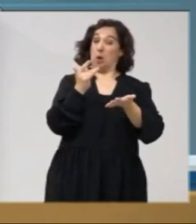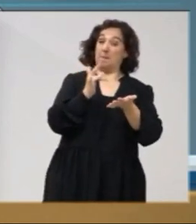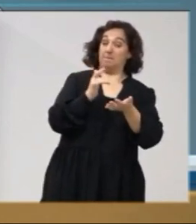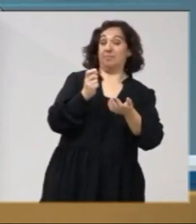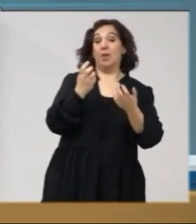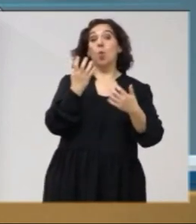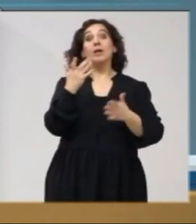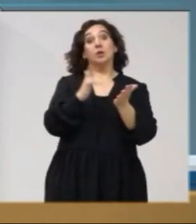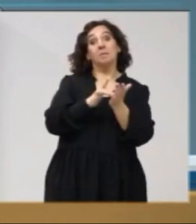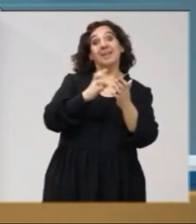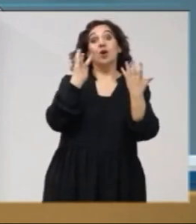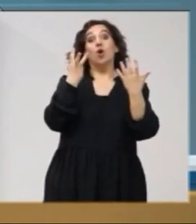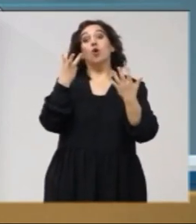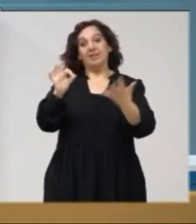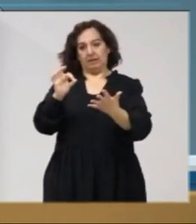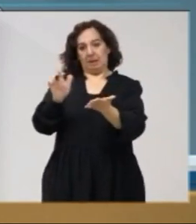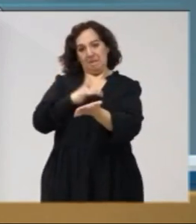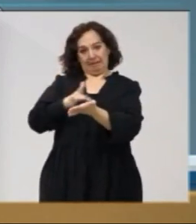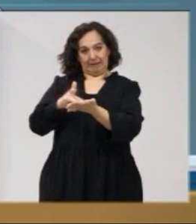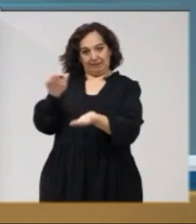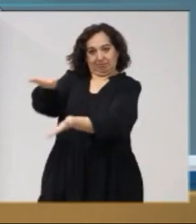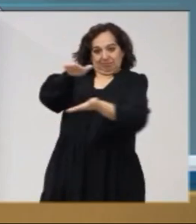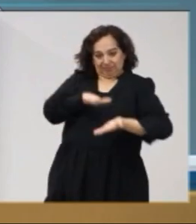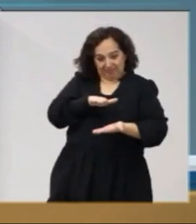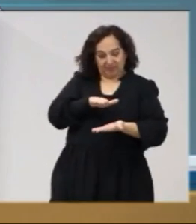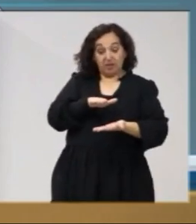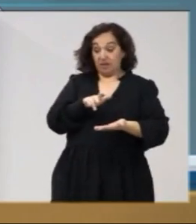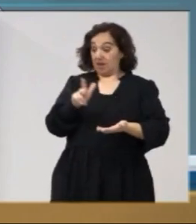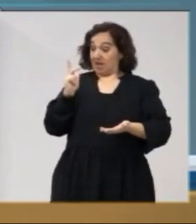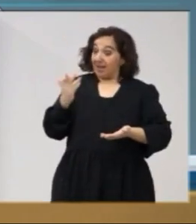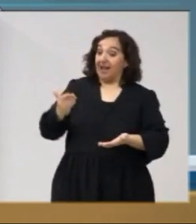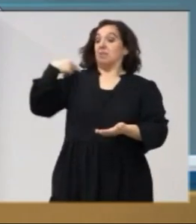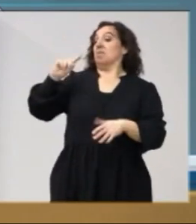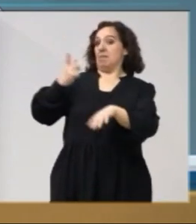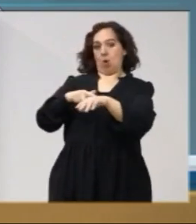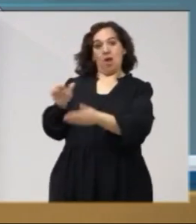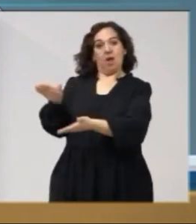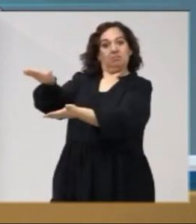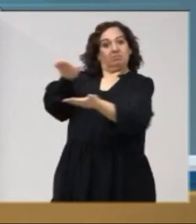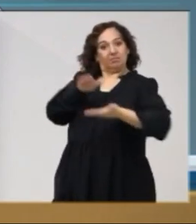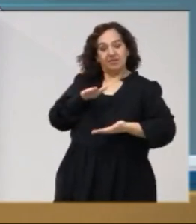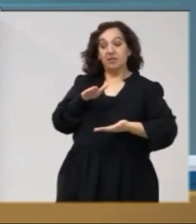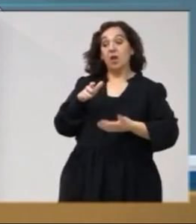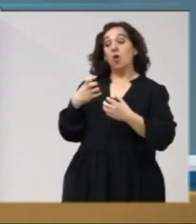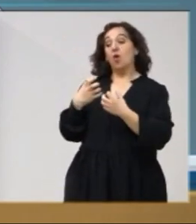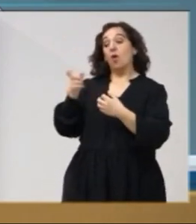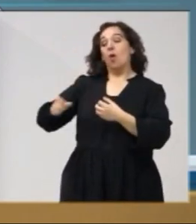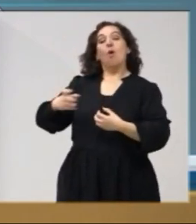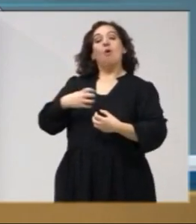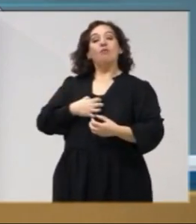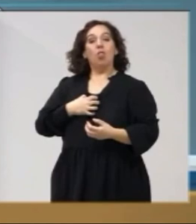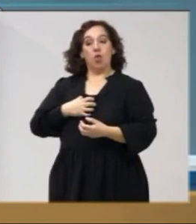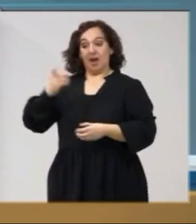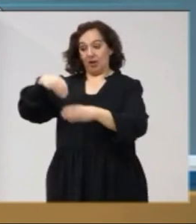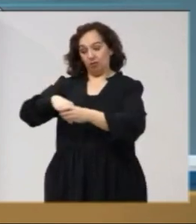4.080 páginas, y desde anteayer a primera hora, todos los funcionarios de